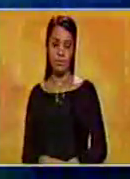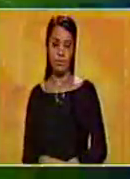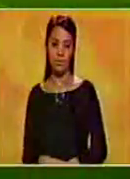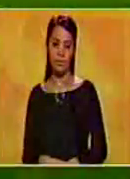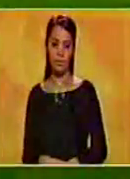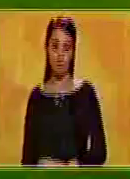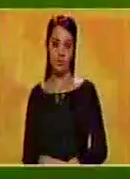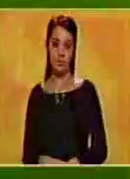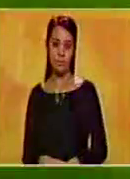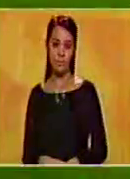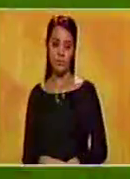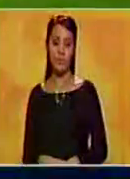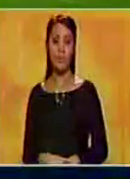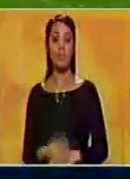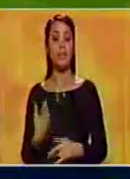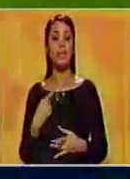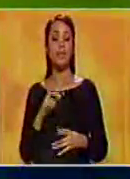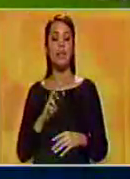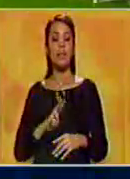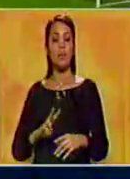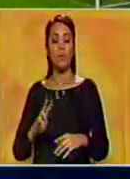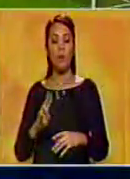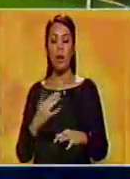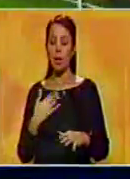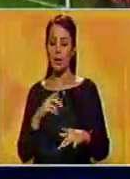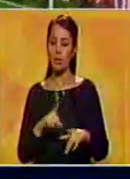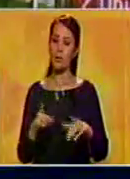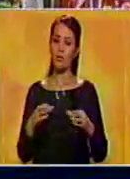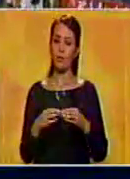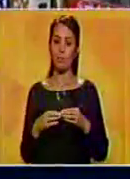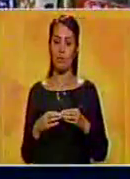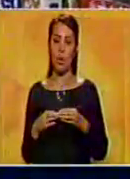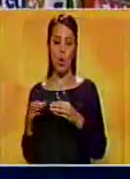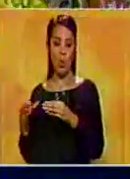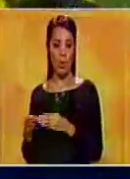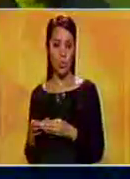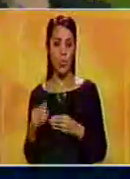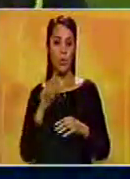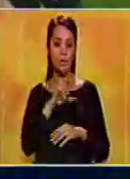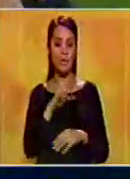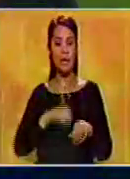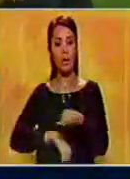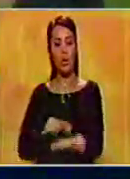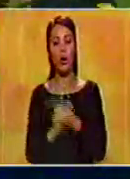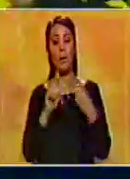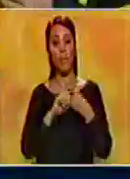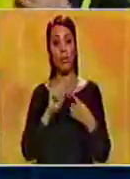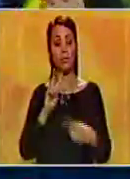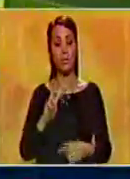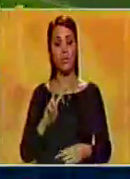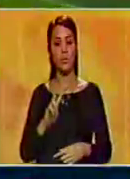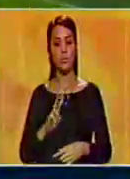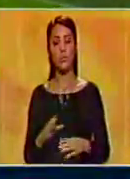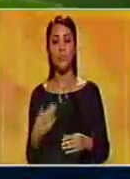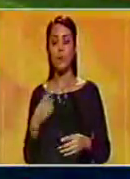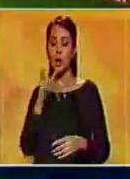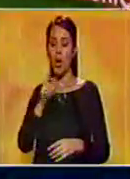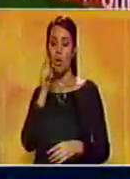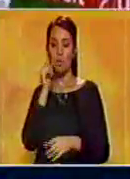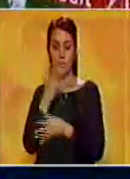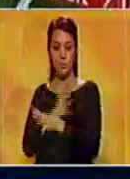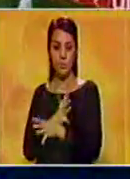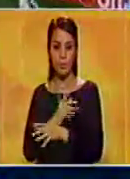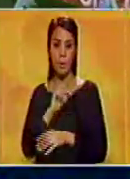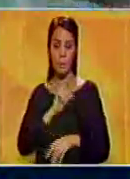En el Signal Iduna Park, el Borussia Dortmund derrotó en un choque trepidante al Atalanta 3-2. André Schürrle adelantó a los alemanes al